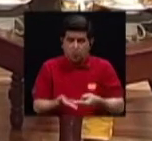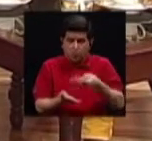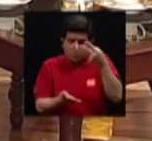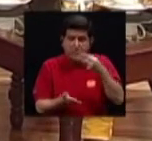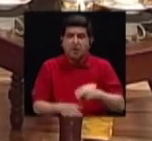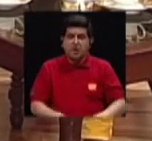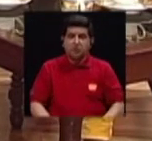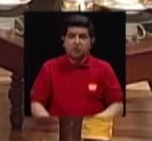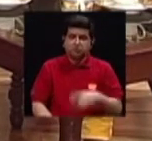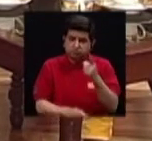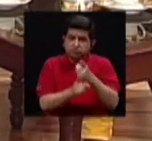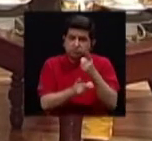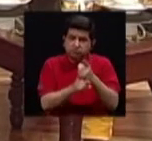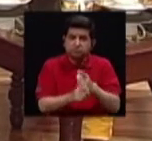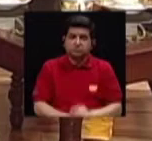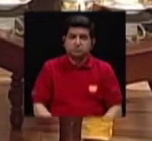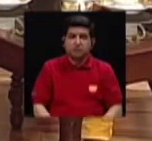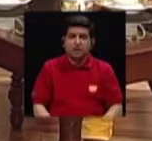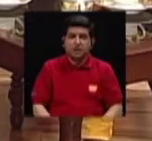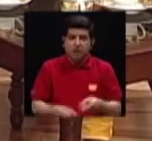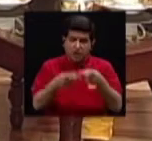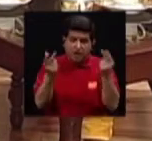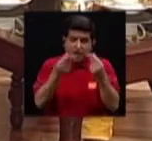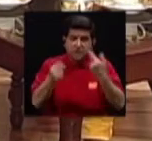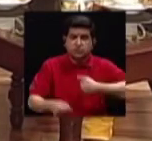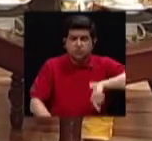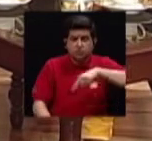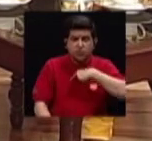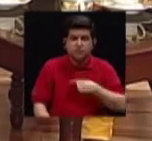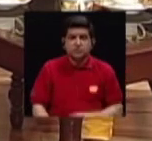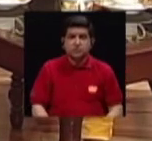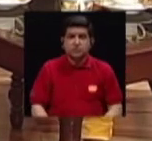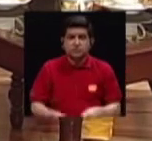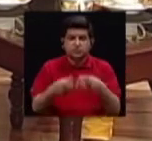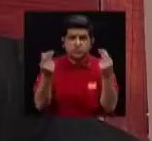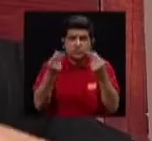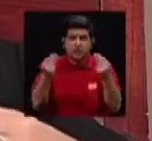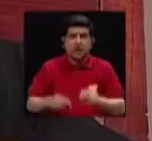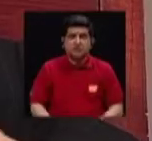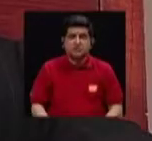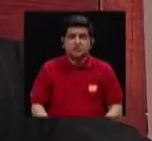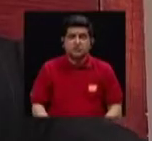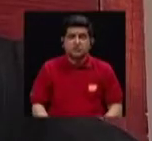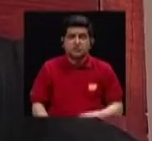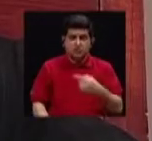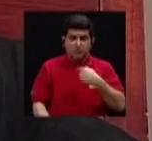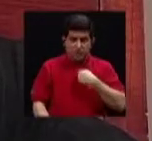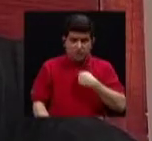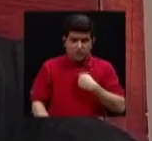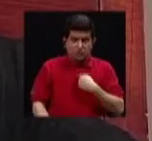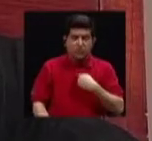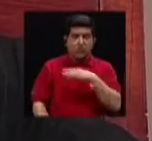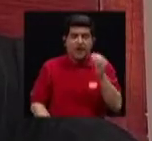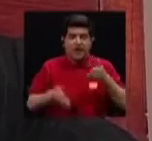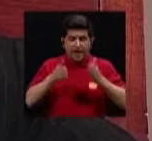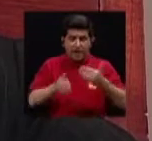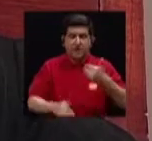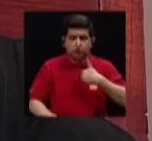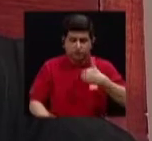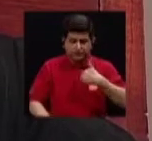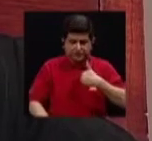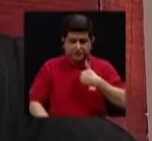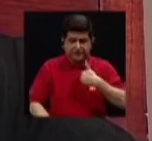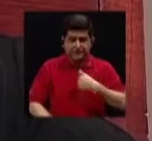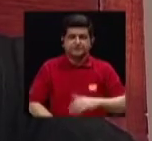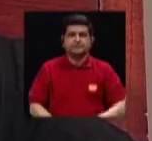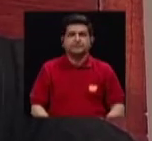aceptable, nuestros gastos, los gastos de manutención, los gastos que yo genero y los que generan mis hijos, ¿verdad?